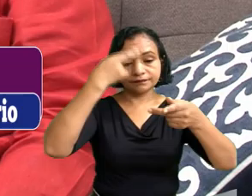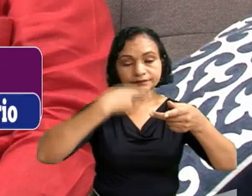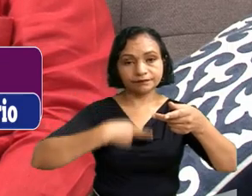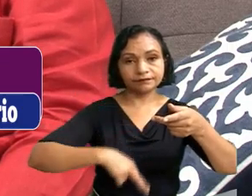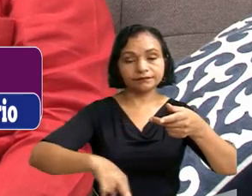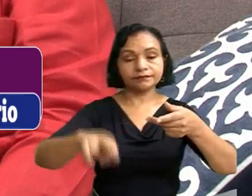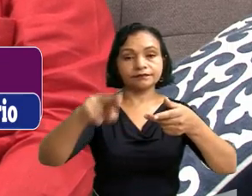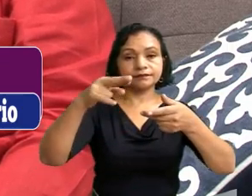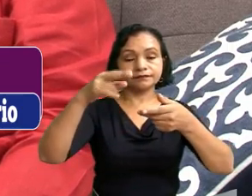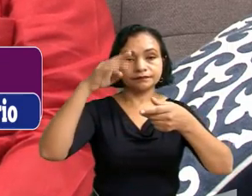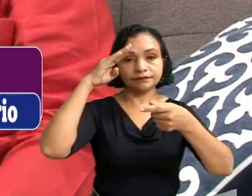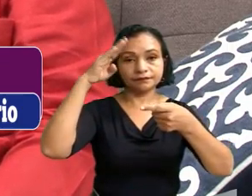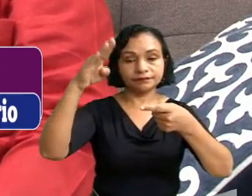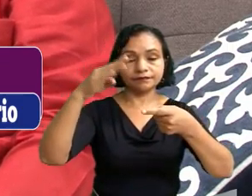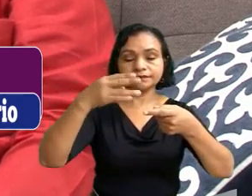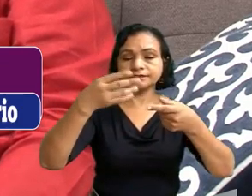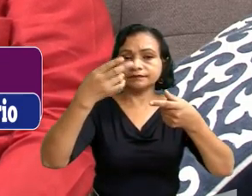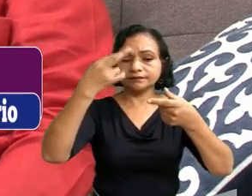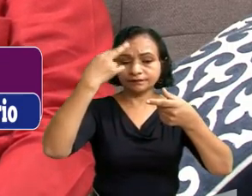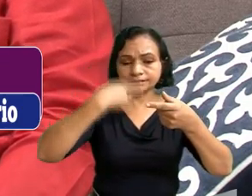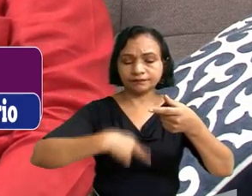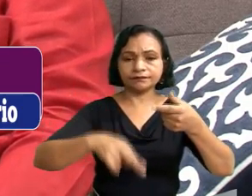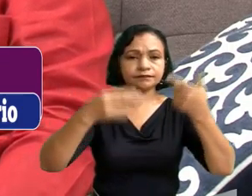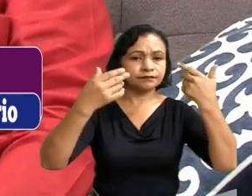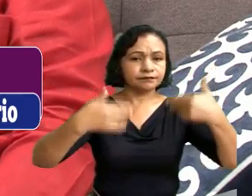trabajando con líderes naturales